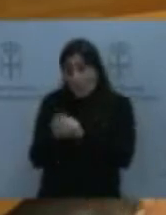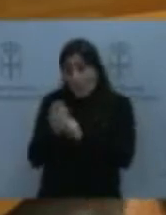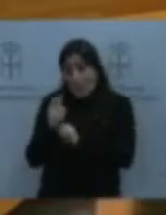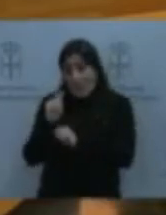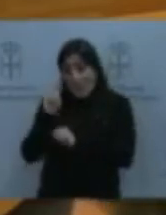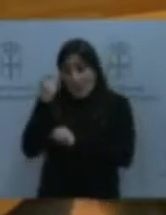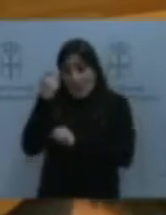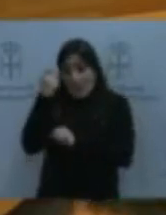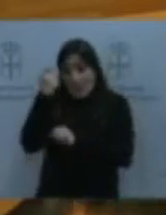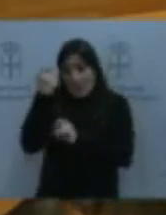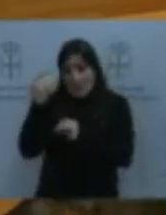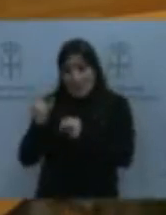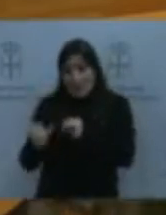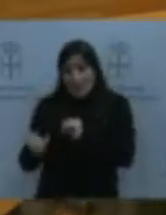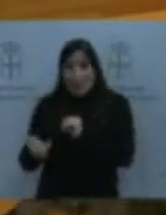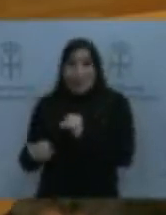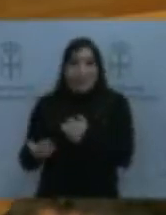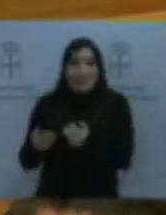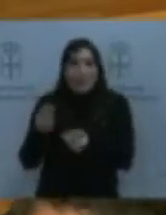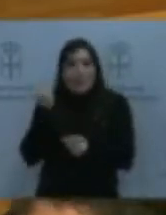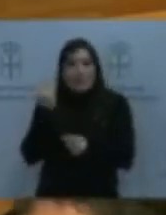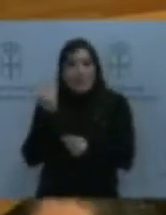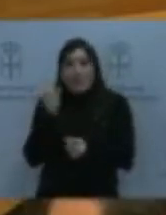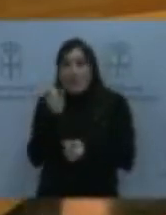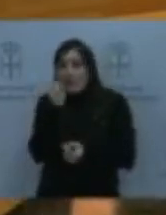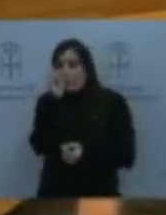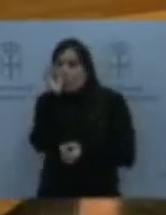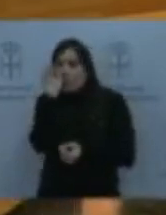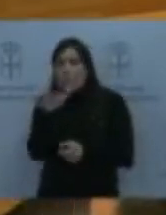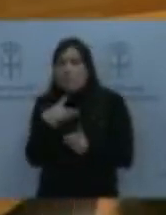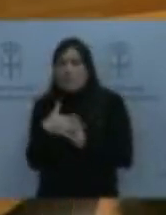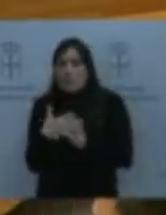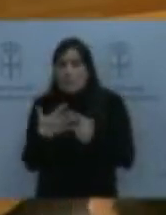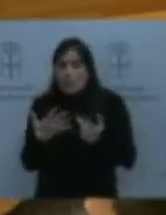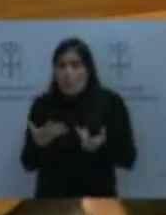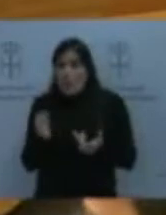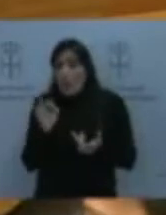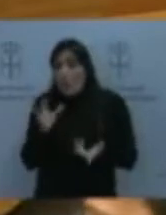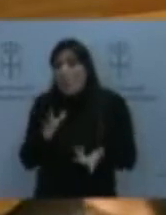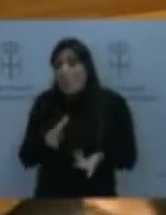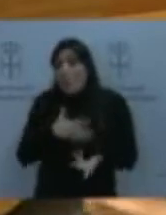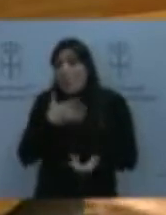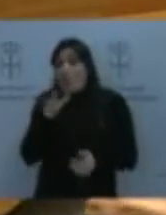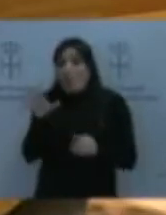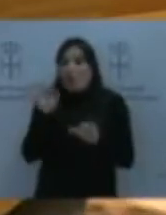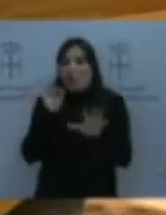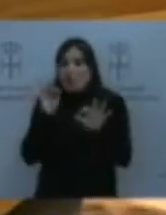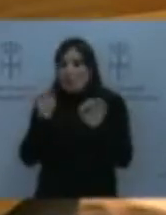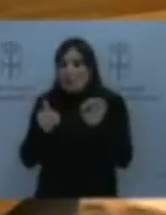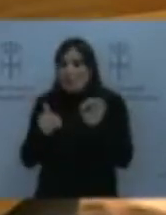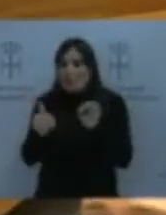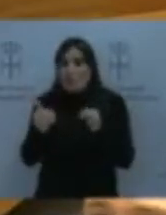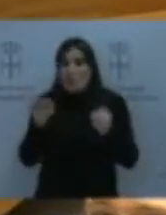en los próximos años y cuáles son o pueden ser las fórmulas para que se evite. Hay